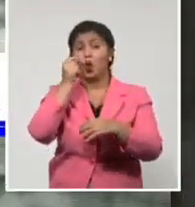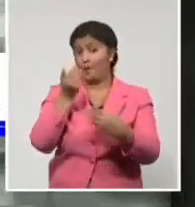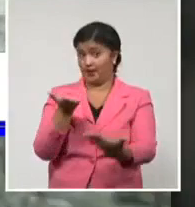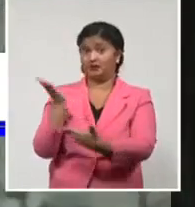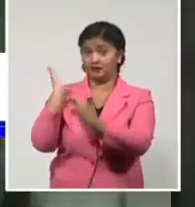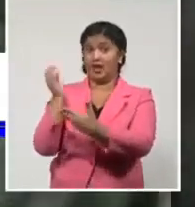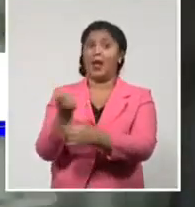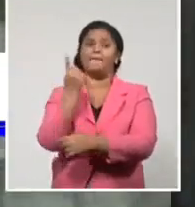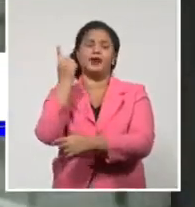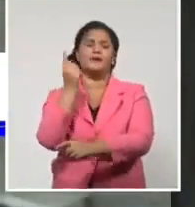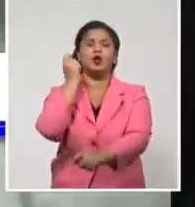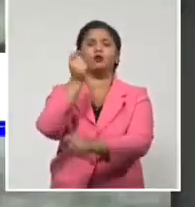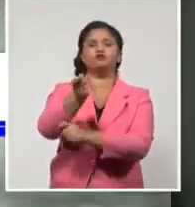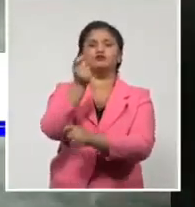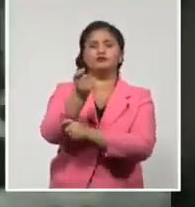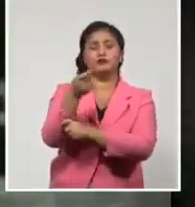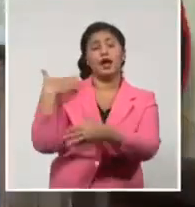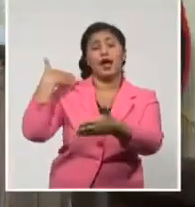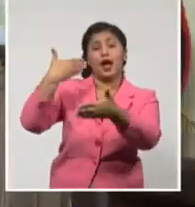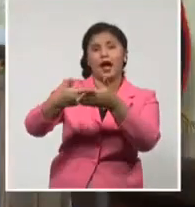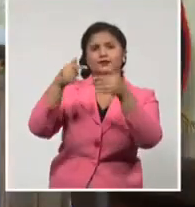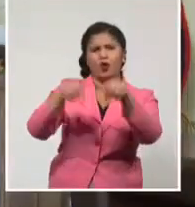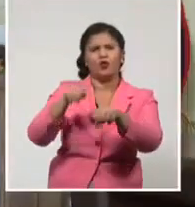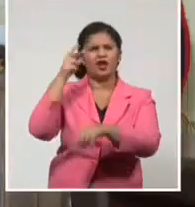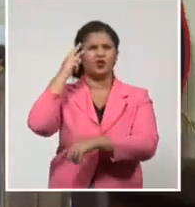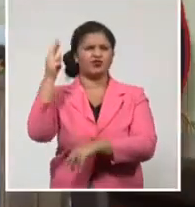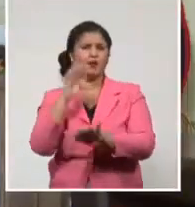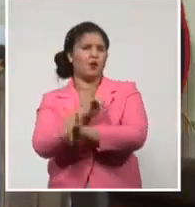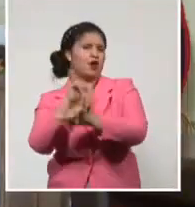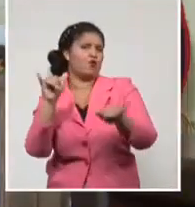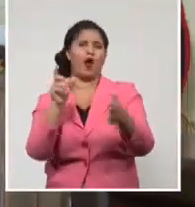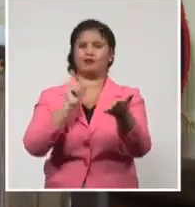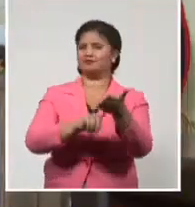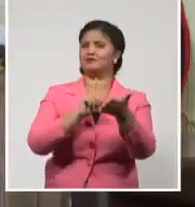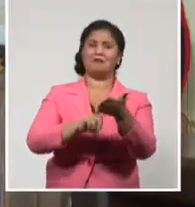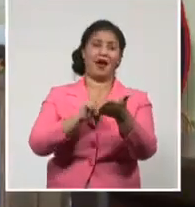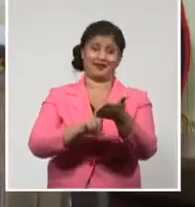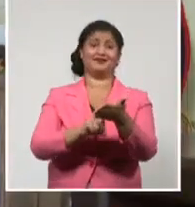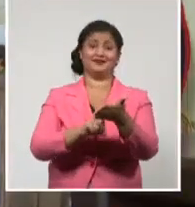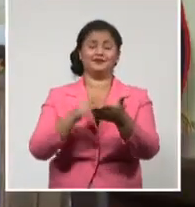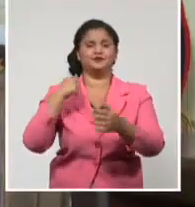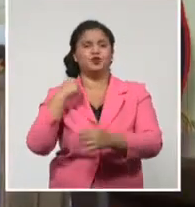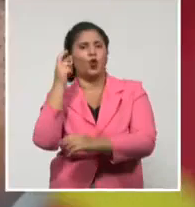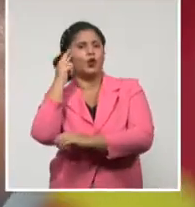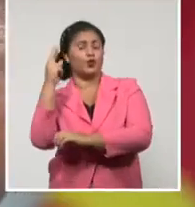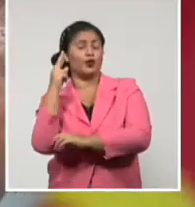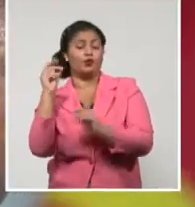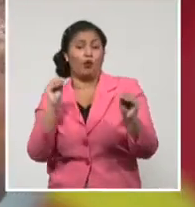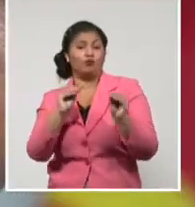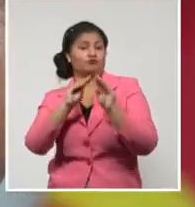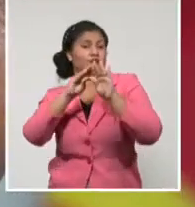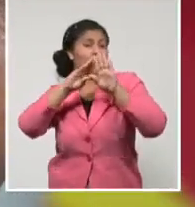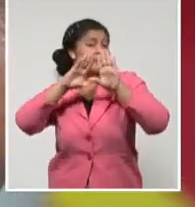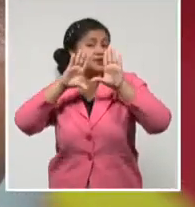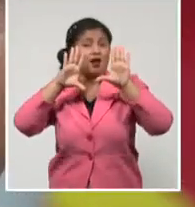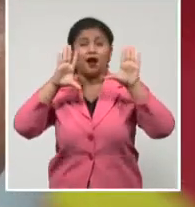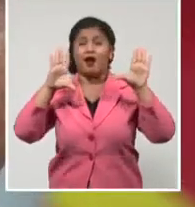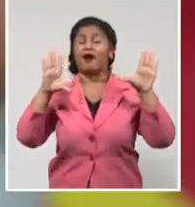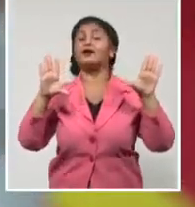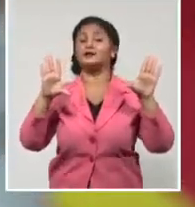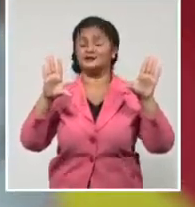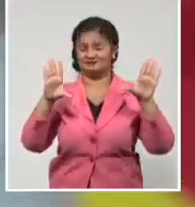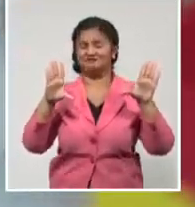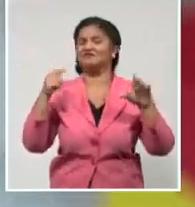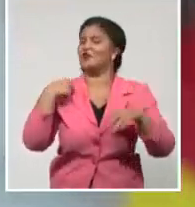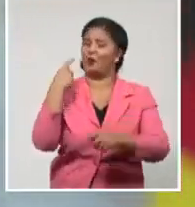recordamos como nuestro padre éste dejó de ser mi gobierno para luego yo no levantado por la madrugada lo ponía paños ocurrido a usted le tocó enseñar eso